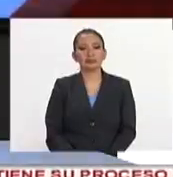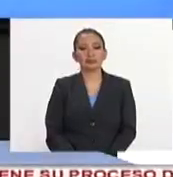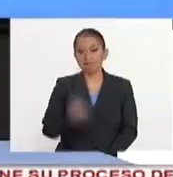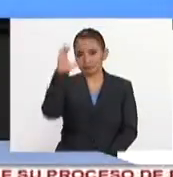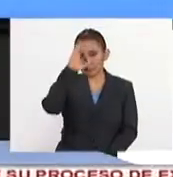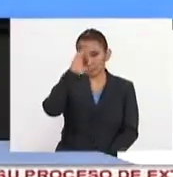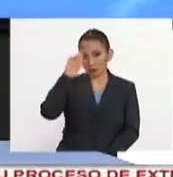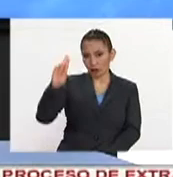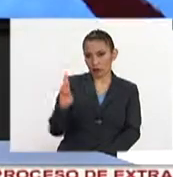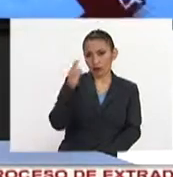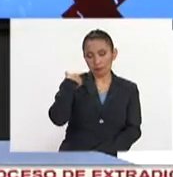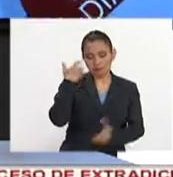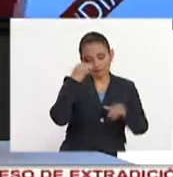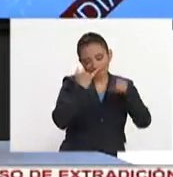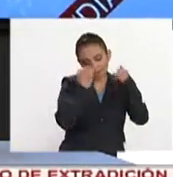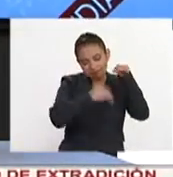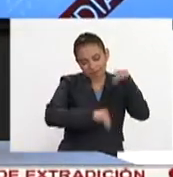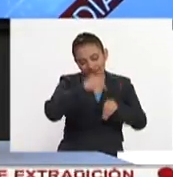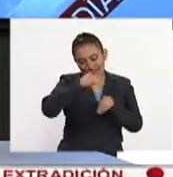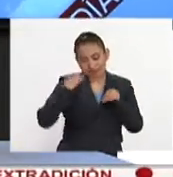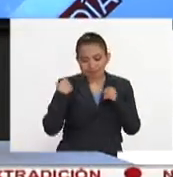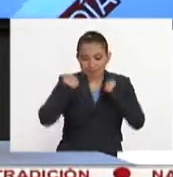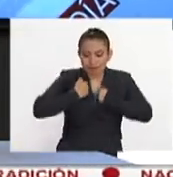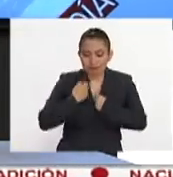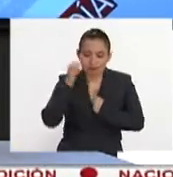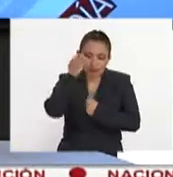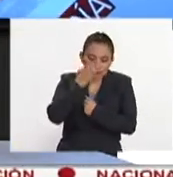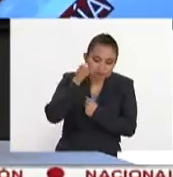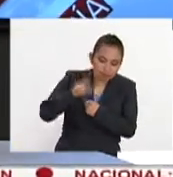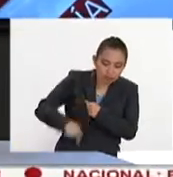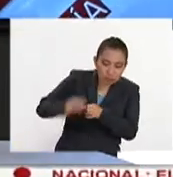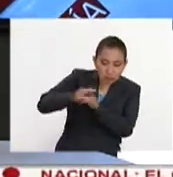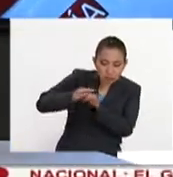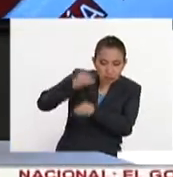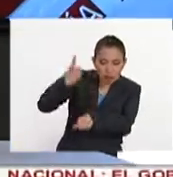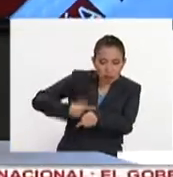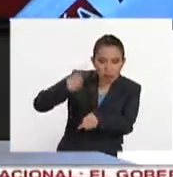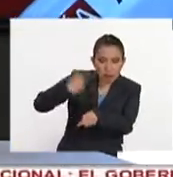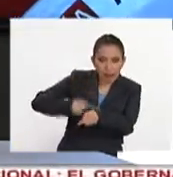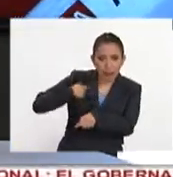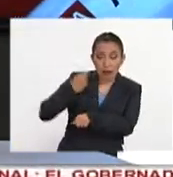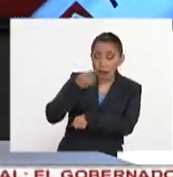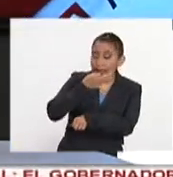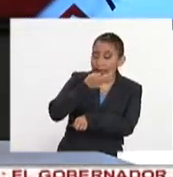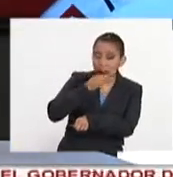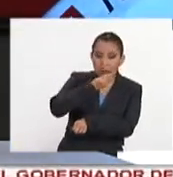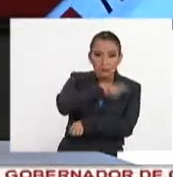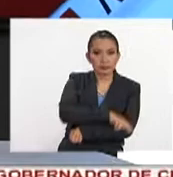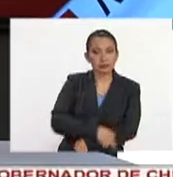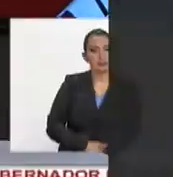científicos de la UNAM desarrollaron un dispositivo portátil para el diagnóstico molecular de enfermedades en menos de un minuto.